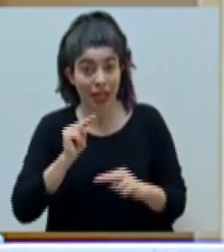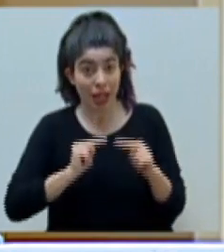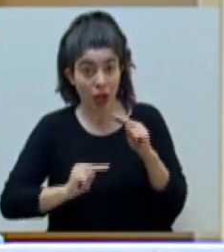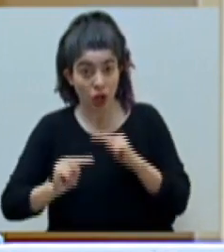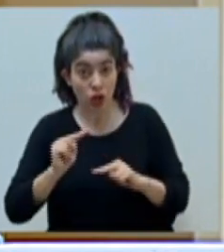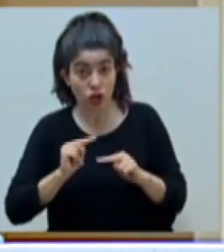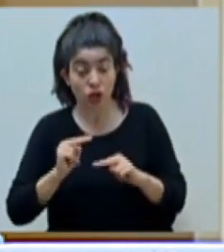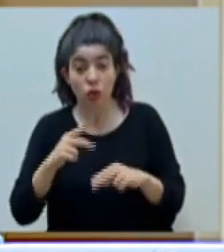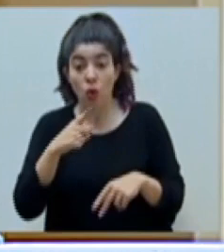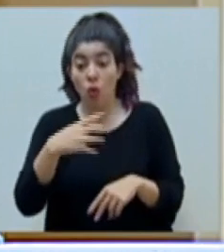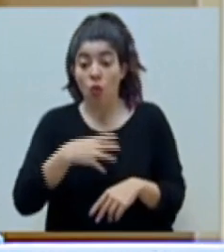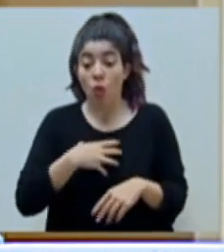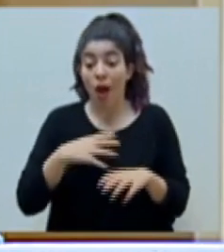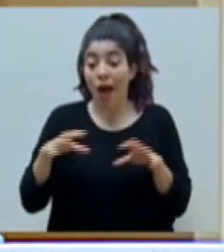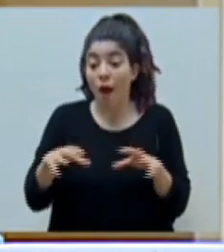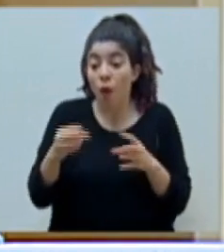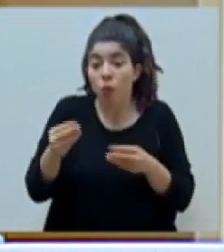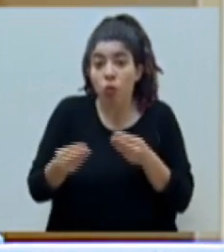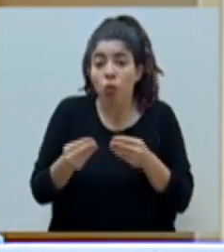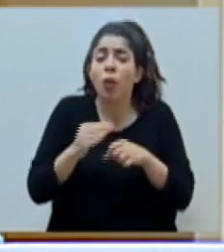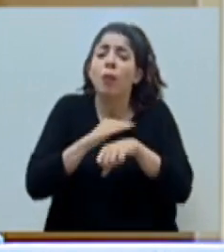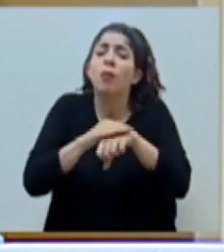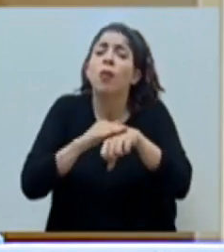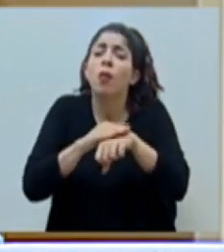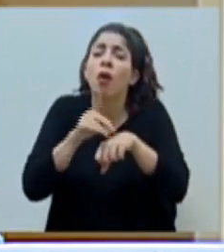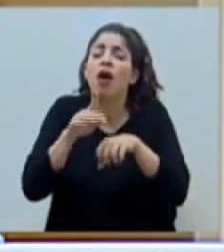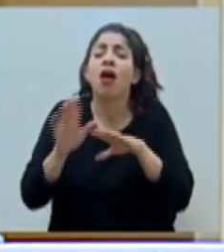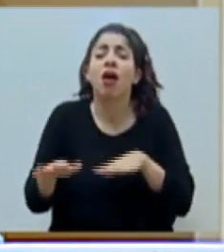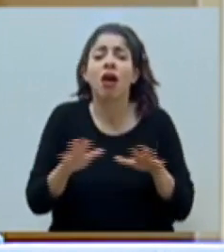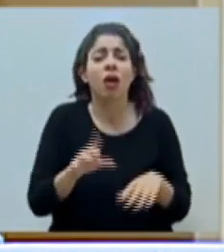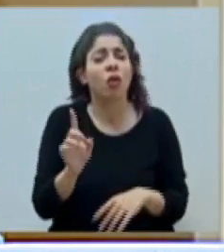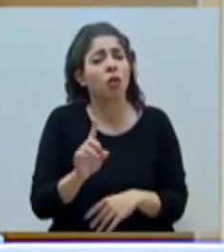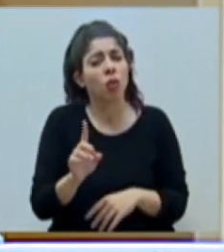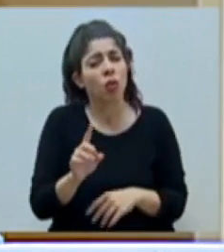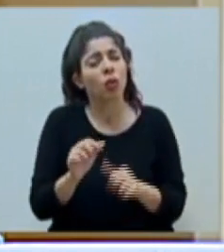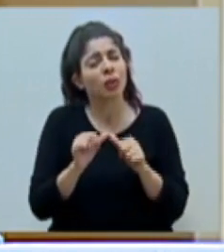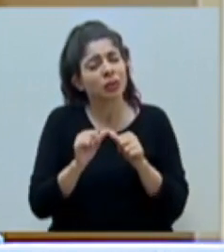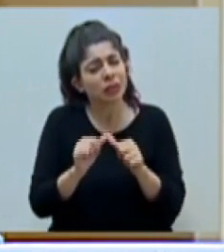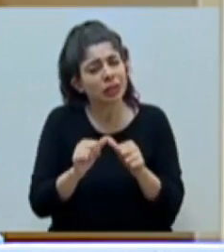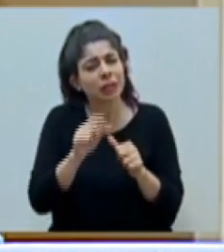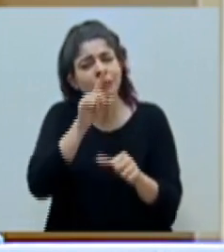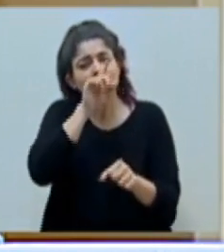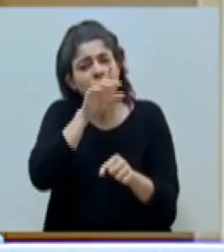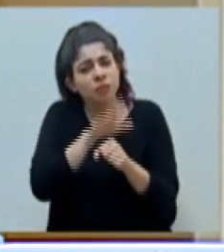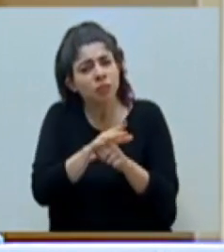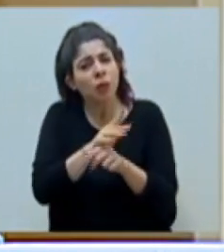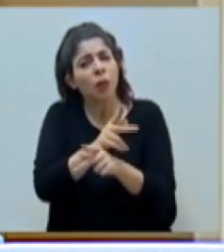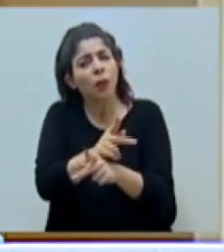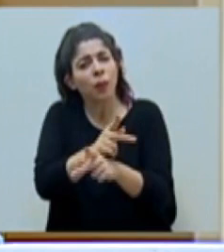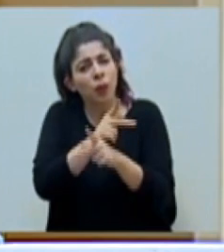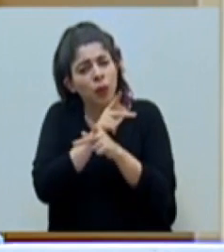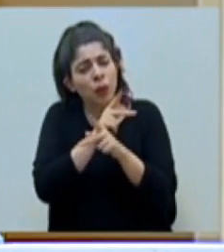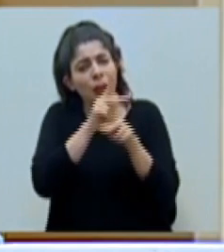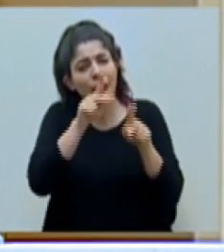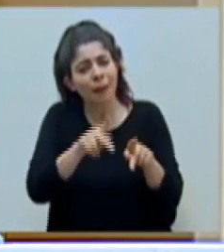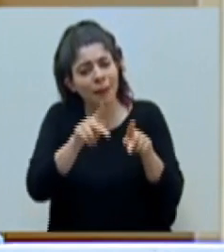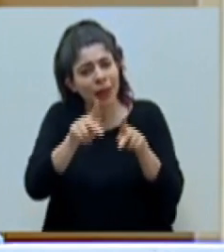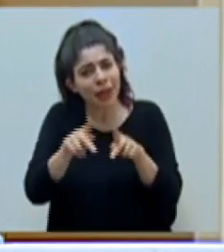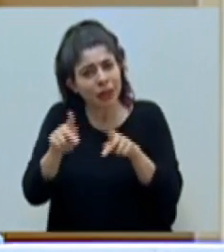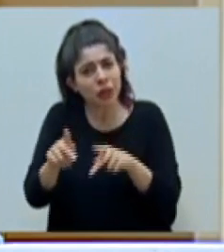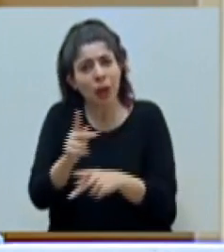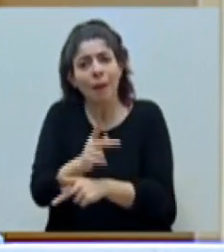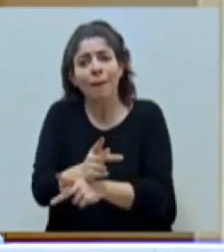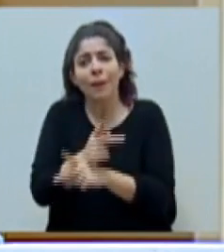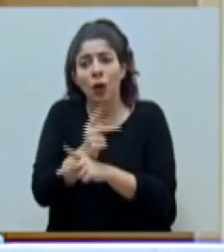de actividades productivas, por favor, no bajen la guardia tampoco. Garanticemos proteger a las personas que llegan,